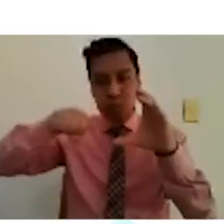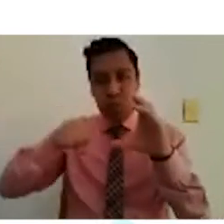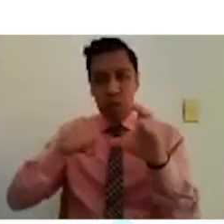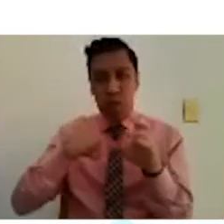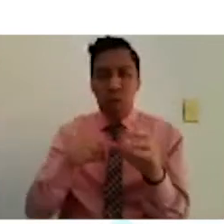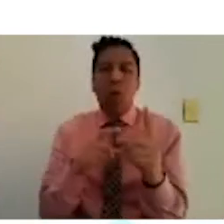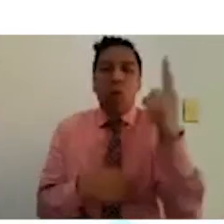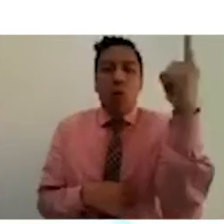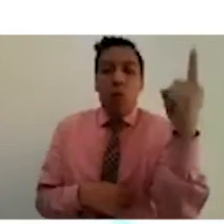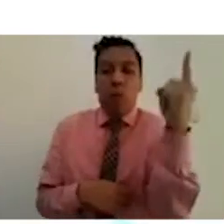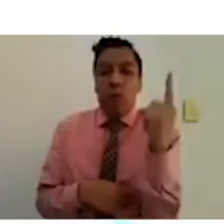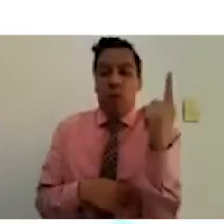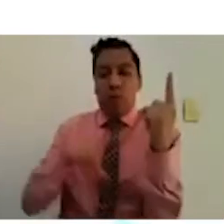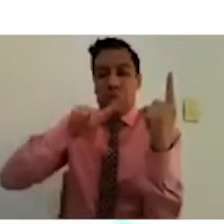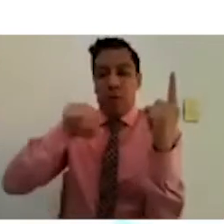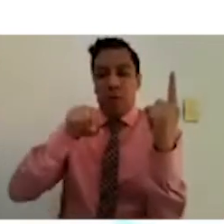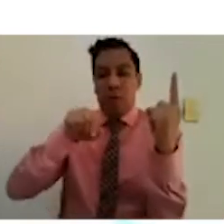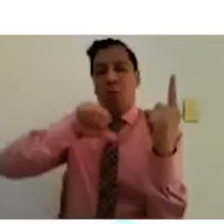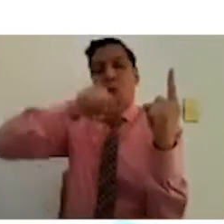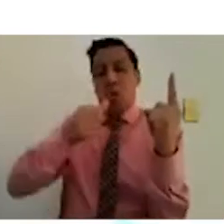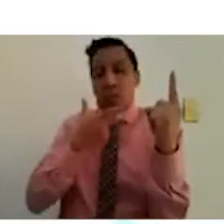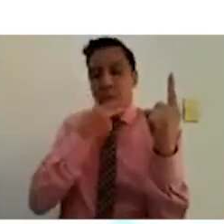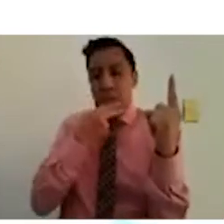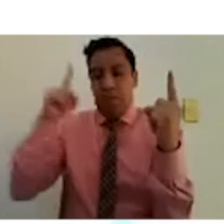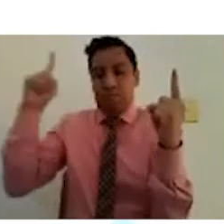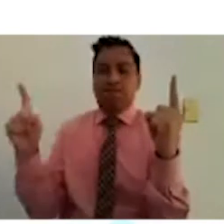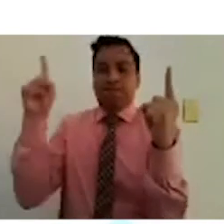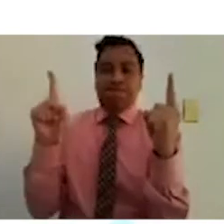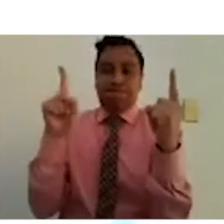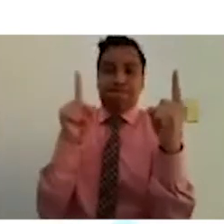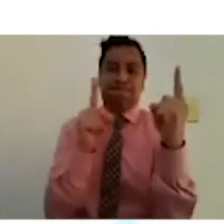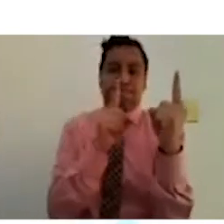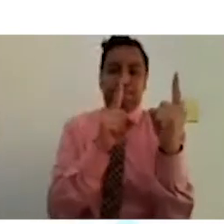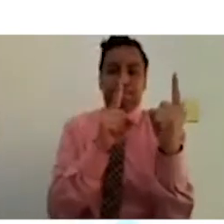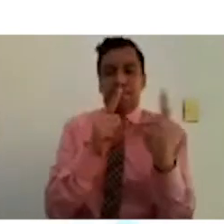no solamente uno sobre otro, sino que los vemos volando con una